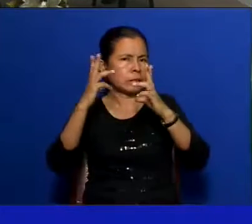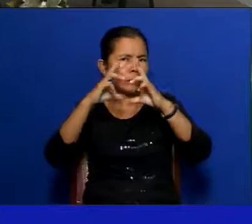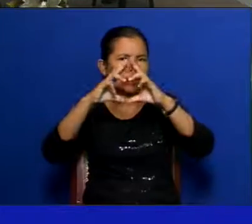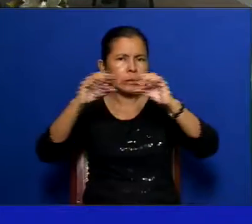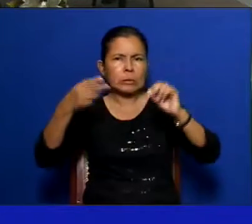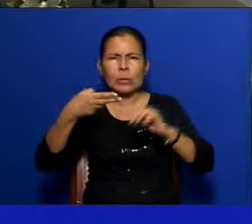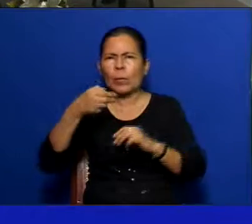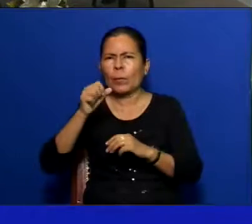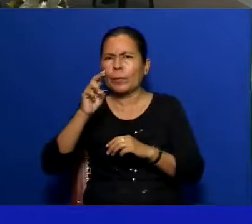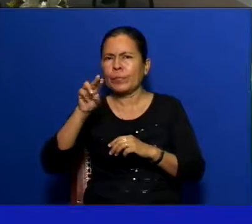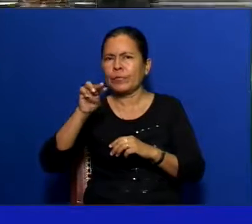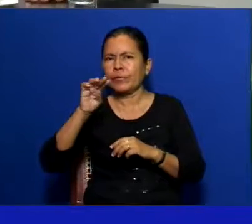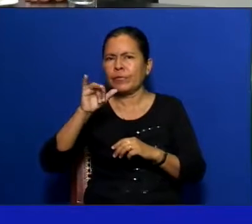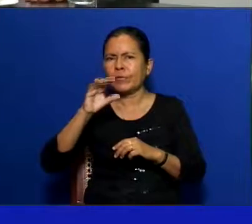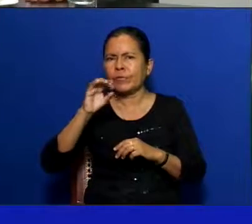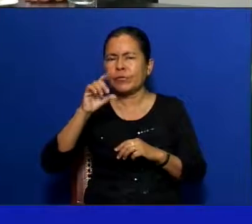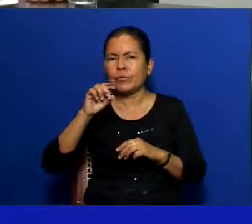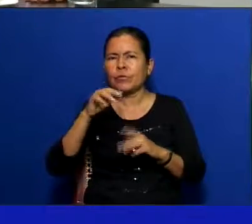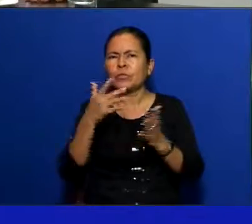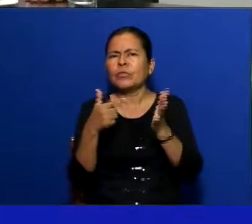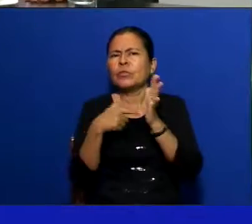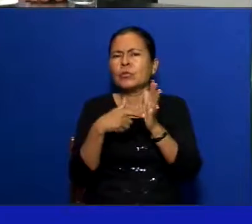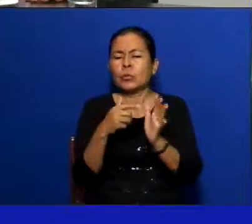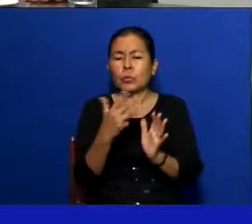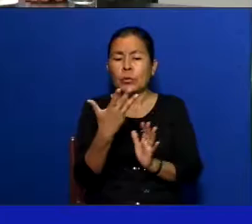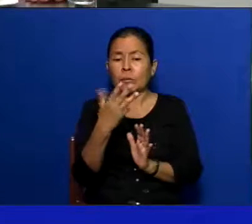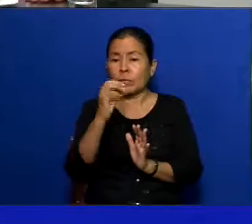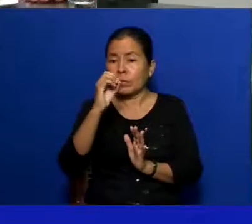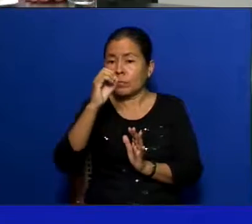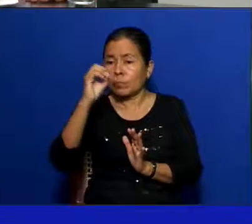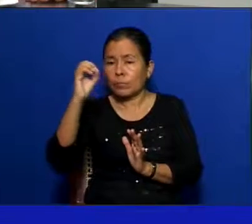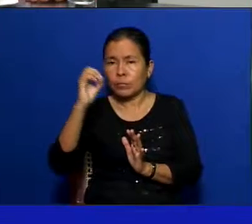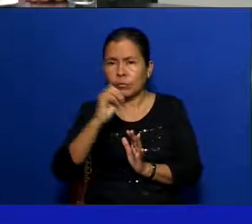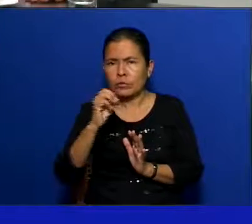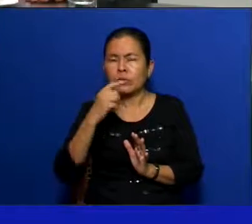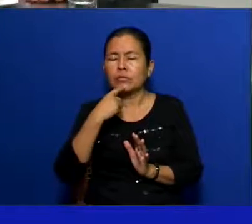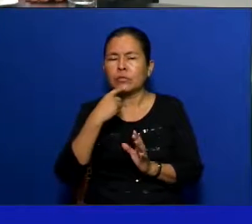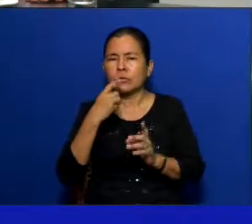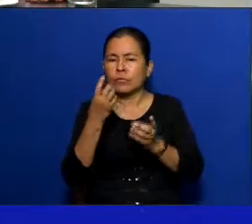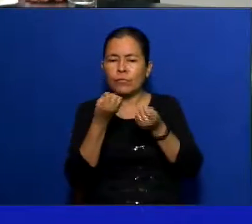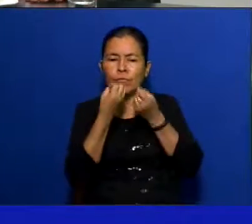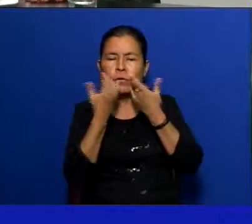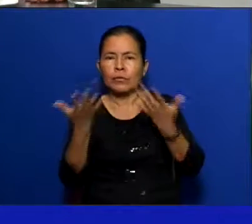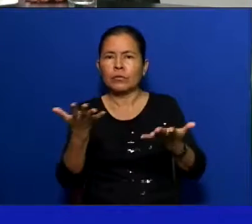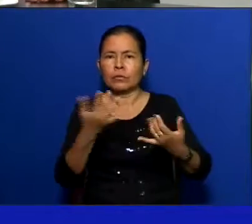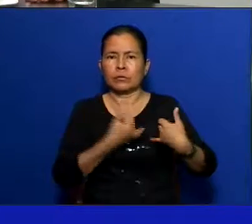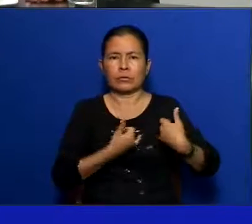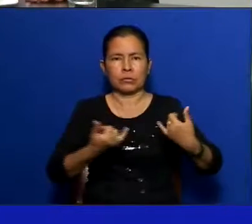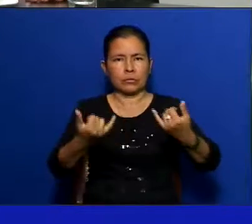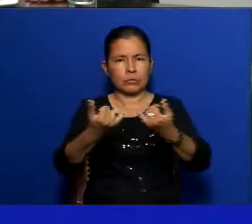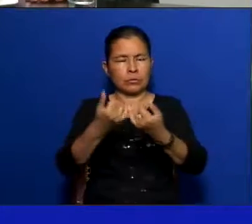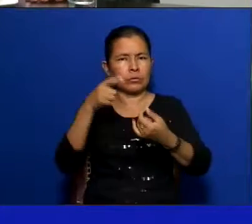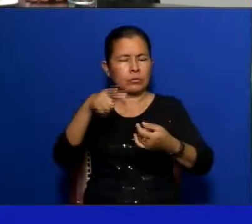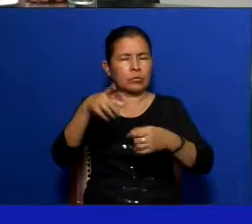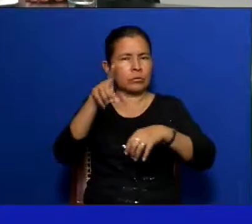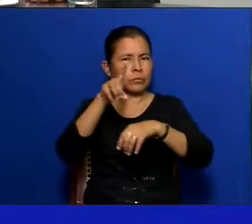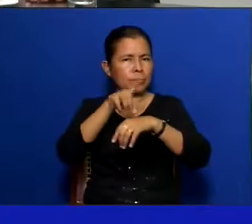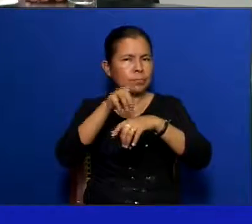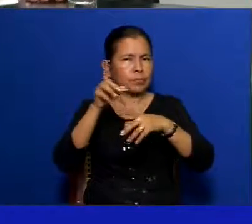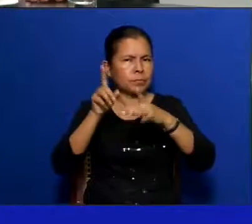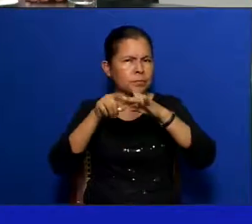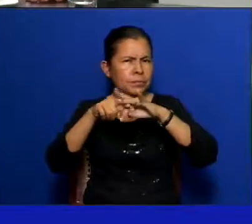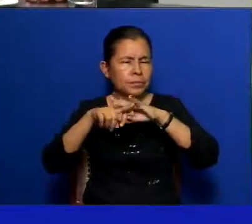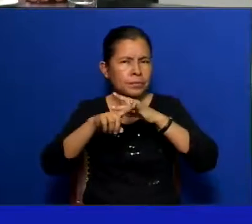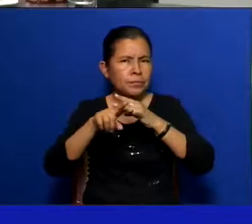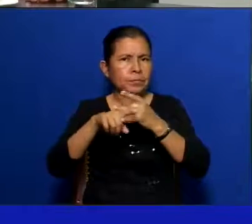de 9 por 100 mil habitantes, de acuerdo a los datos del Instituto de Medicina Legal. Porque hay unos datos de la Policía Nacional que esta cifra es